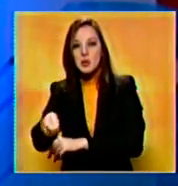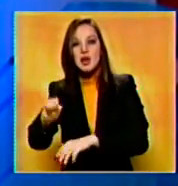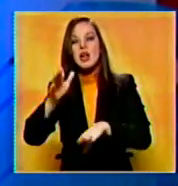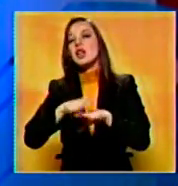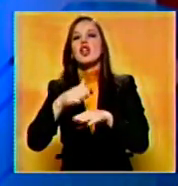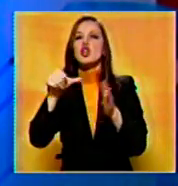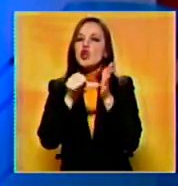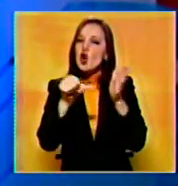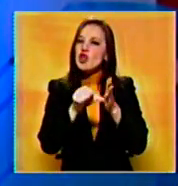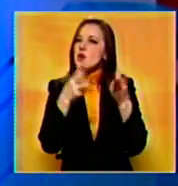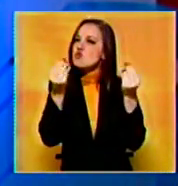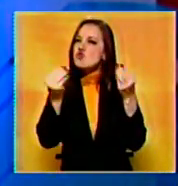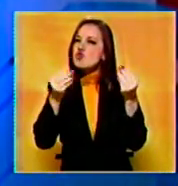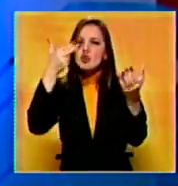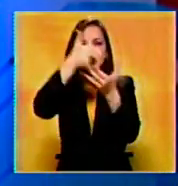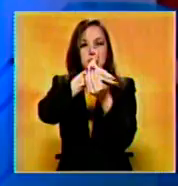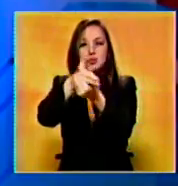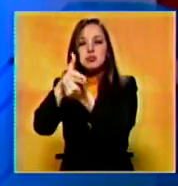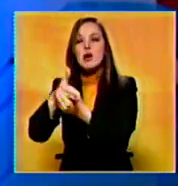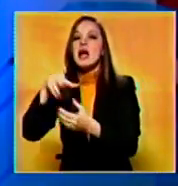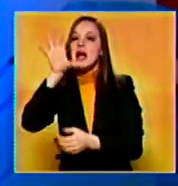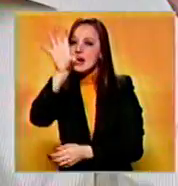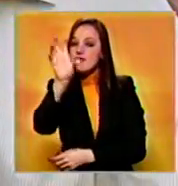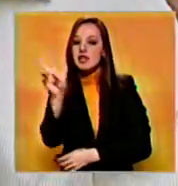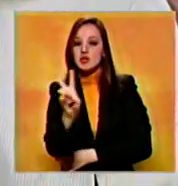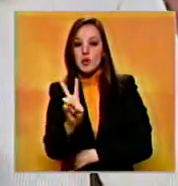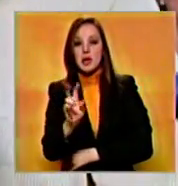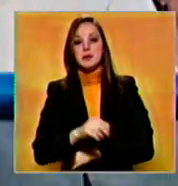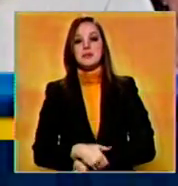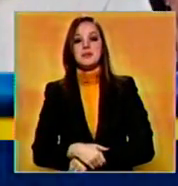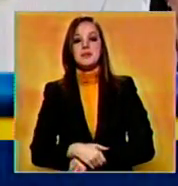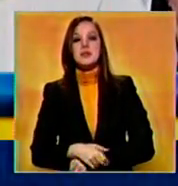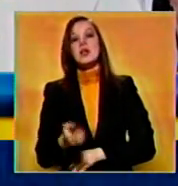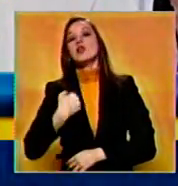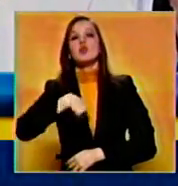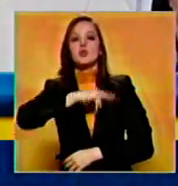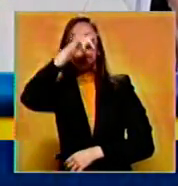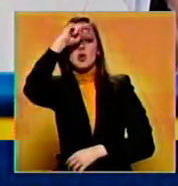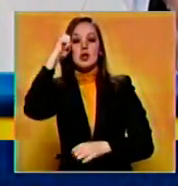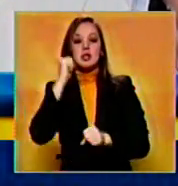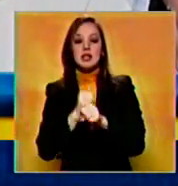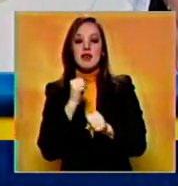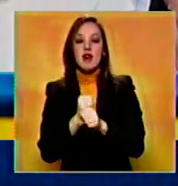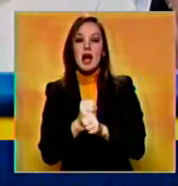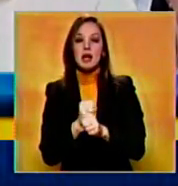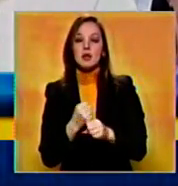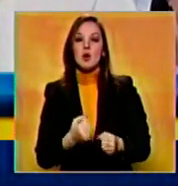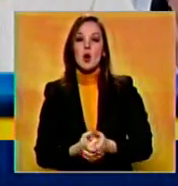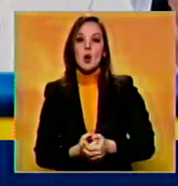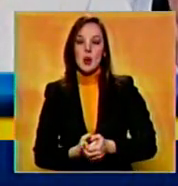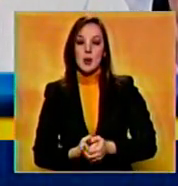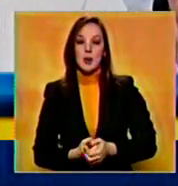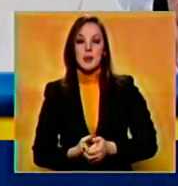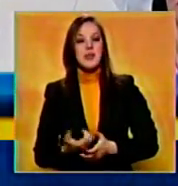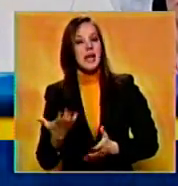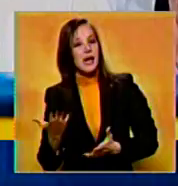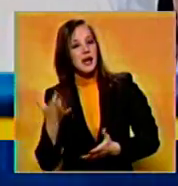en el país. Betsy Betancourt nos amplía la información. Estamos trabajando en los, creo